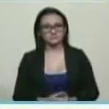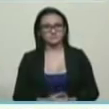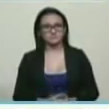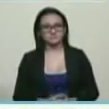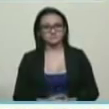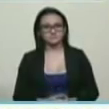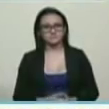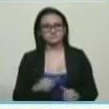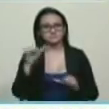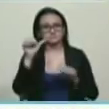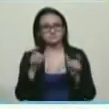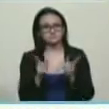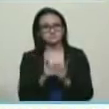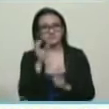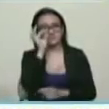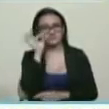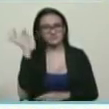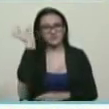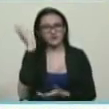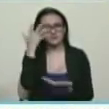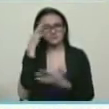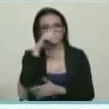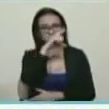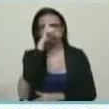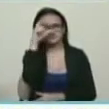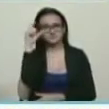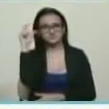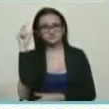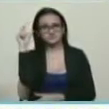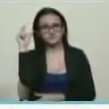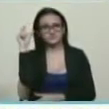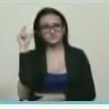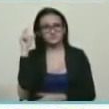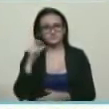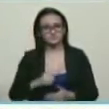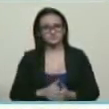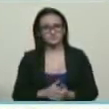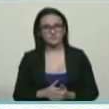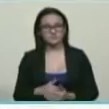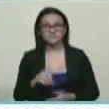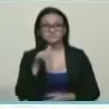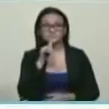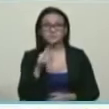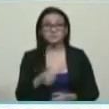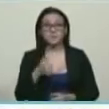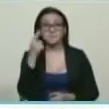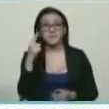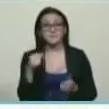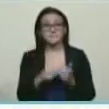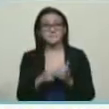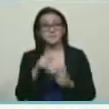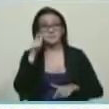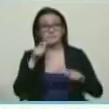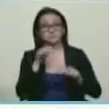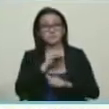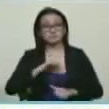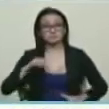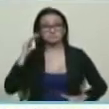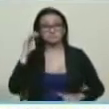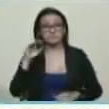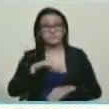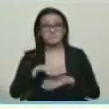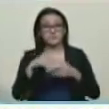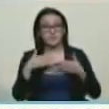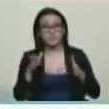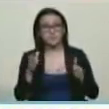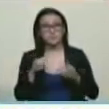Bien, escuchaban palabras del fiscal general de la República, doctor Tarek William Saab, quien informaba que son más de 1000 funcionarios del Ministerio Público que